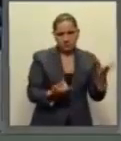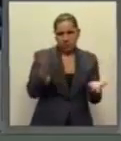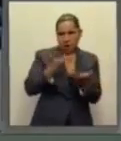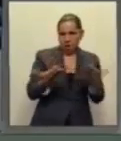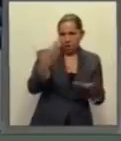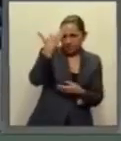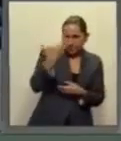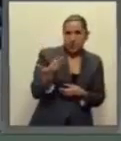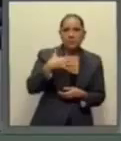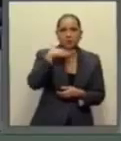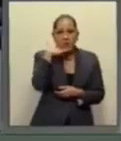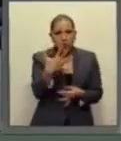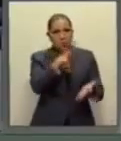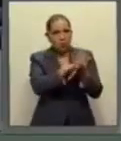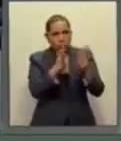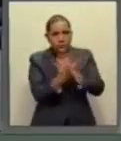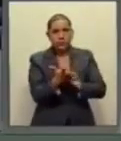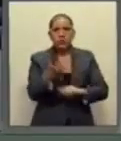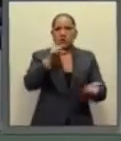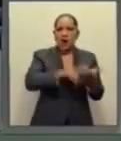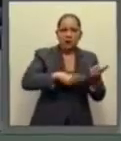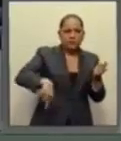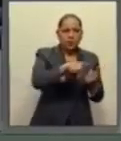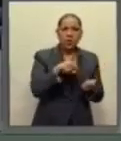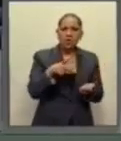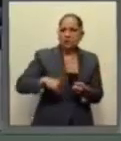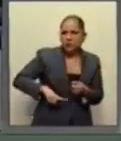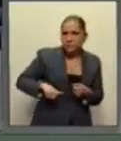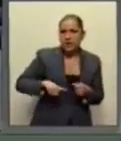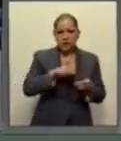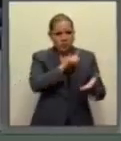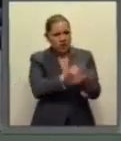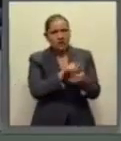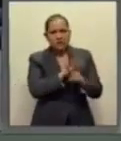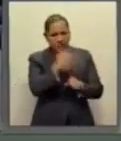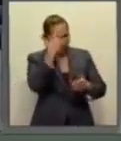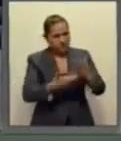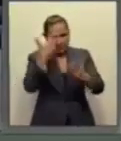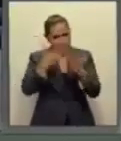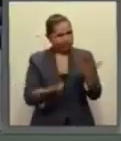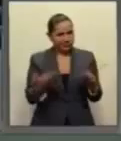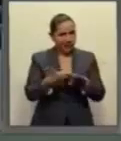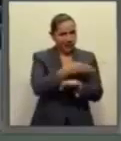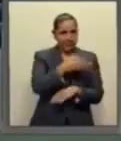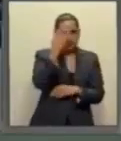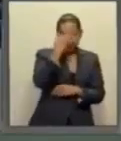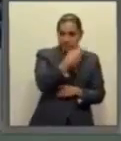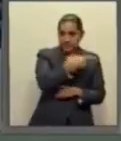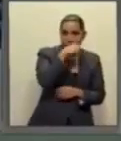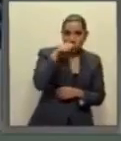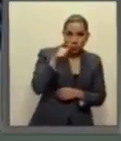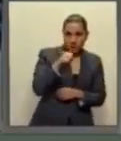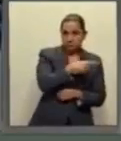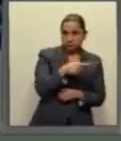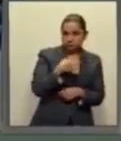de Derecho y la legalidad, que como jurista Juárez siempre observó. Hoy el Estado de Derecho